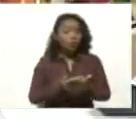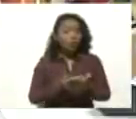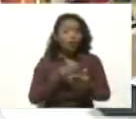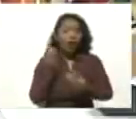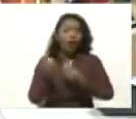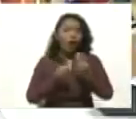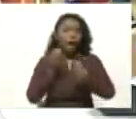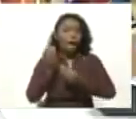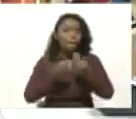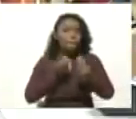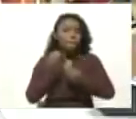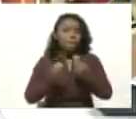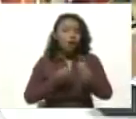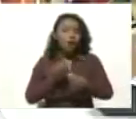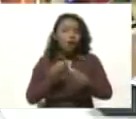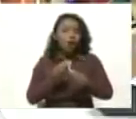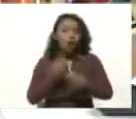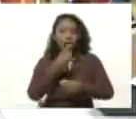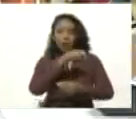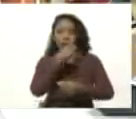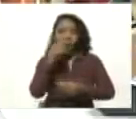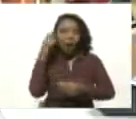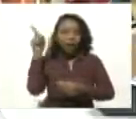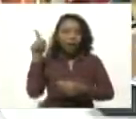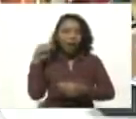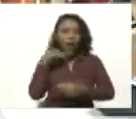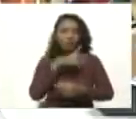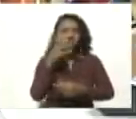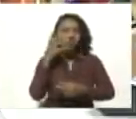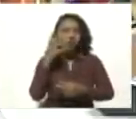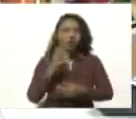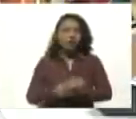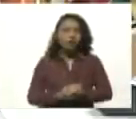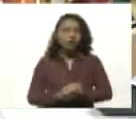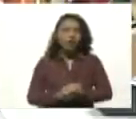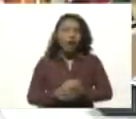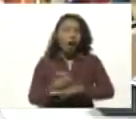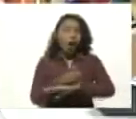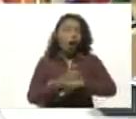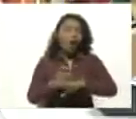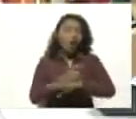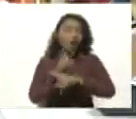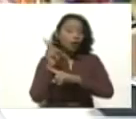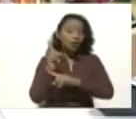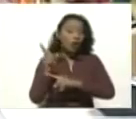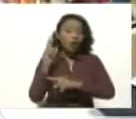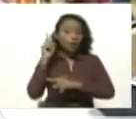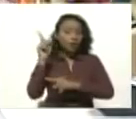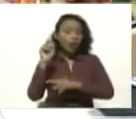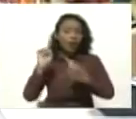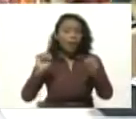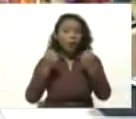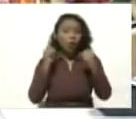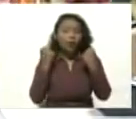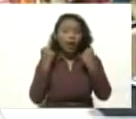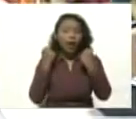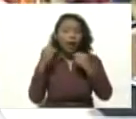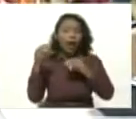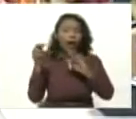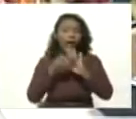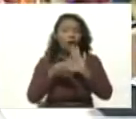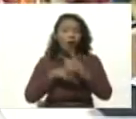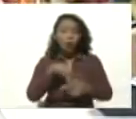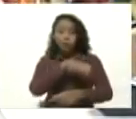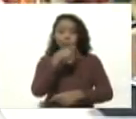cómo el narcogobierno de Iván Duque, de la narcooligarquía bogotana y la